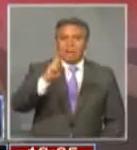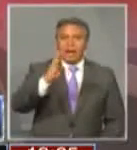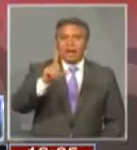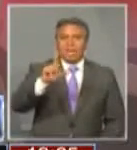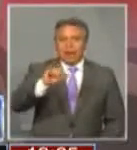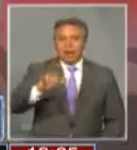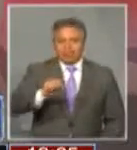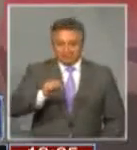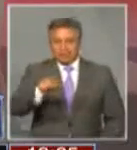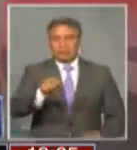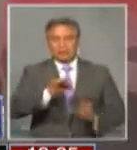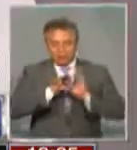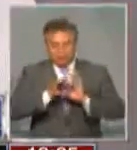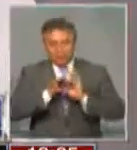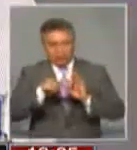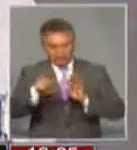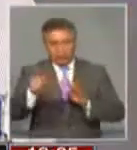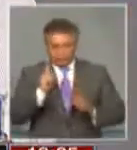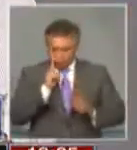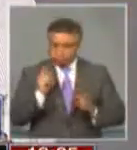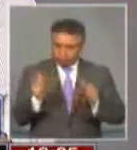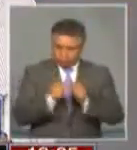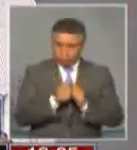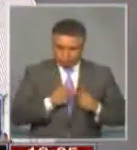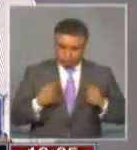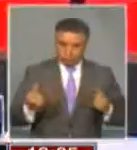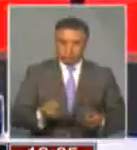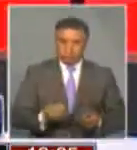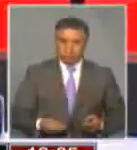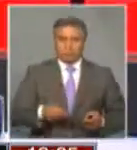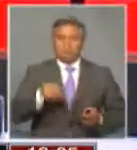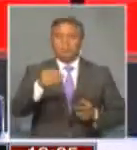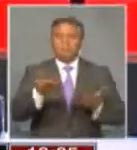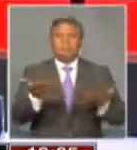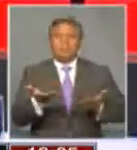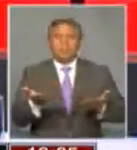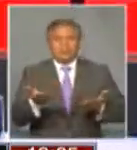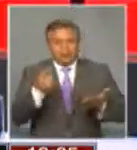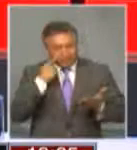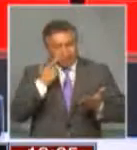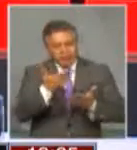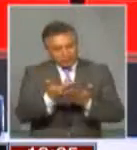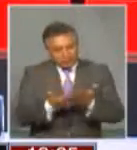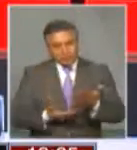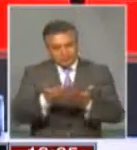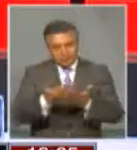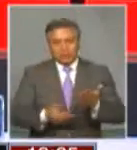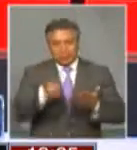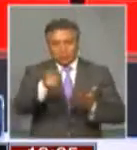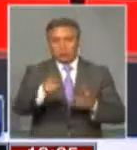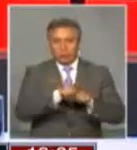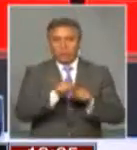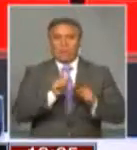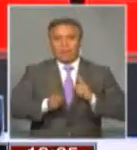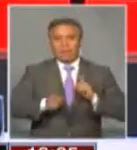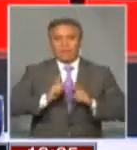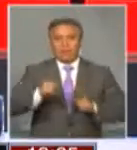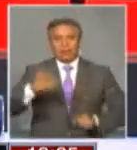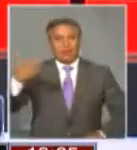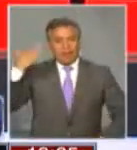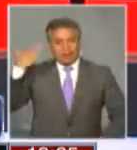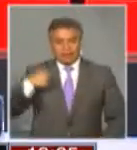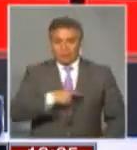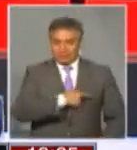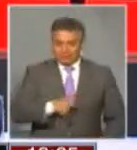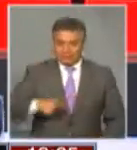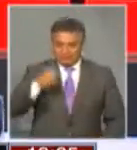estar con nosotros. Bienvenido. En base a qué antecedentes indica usted que bajo la administración anterior se